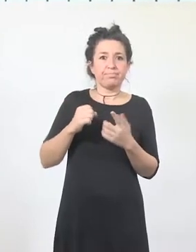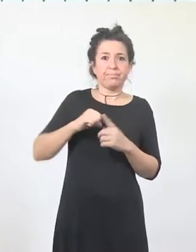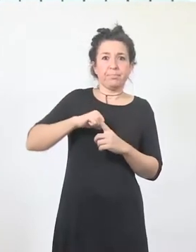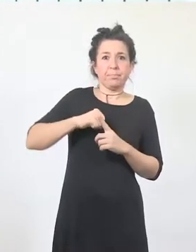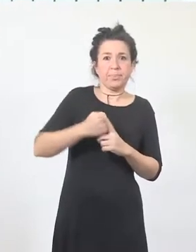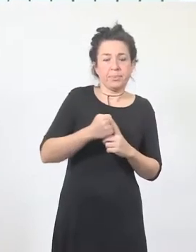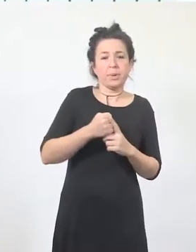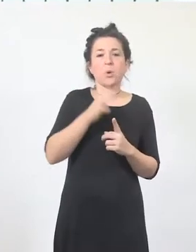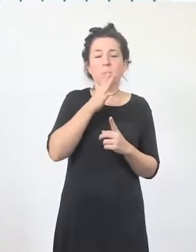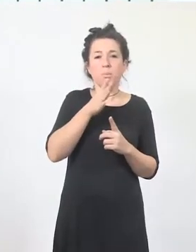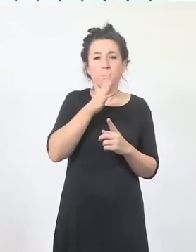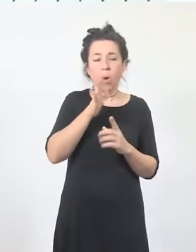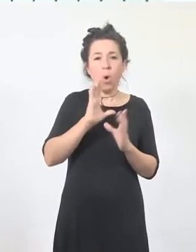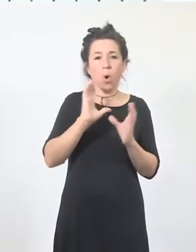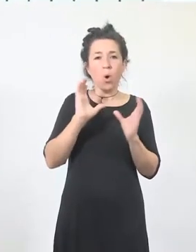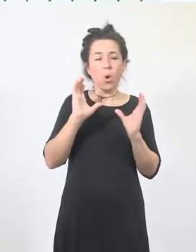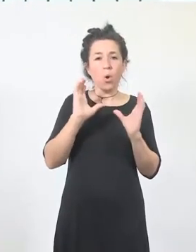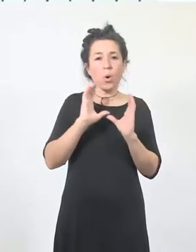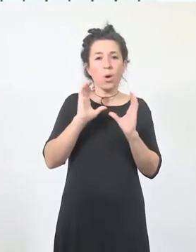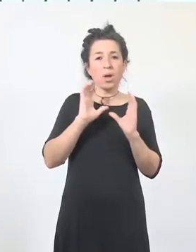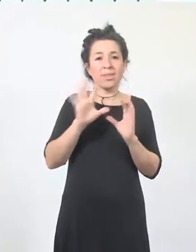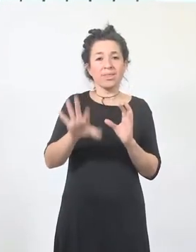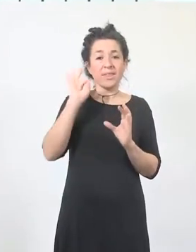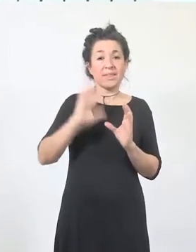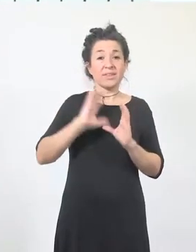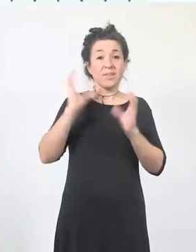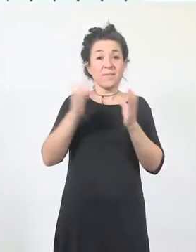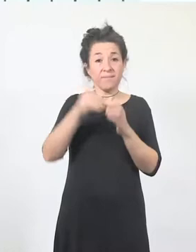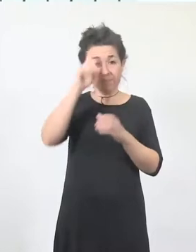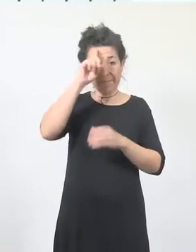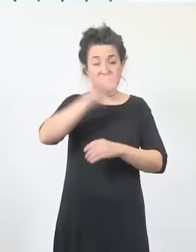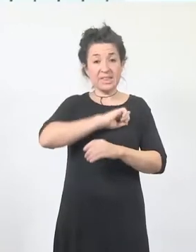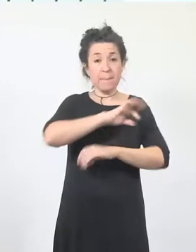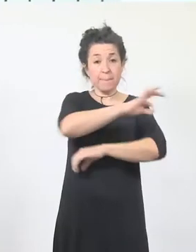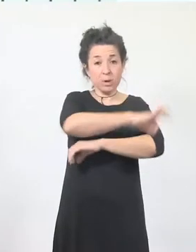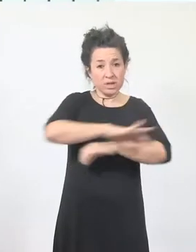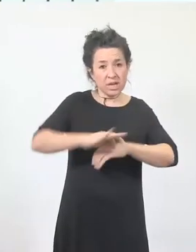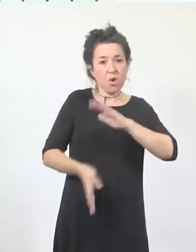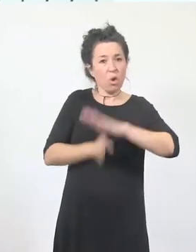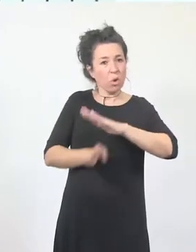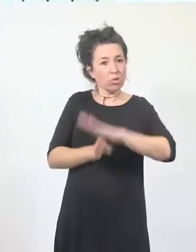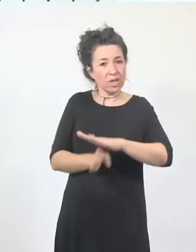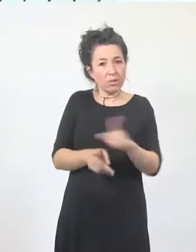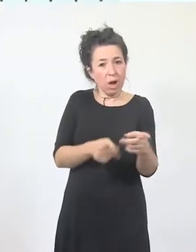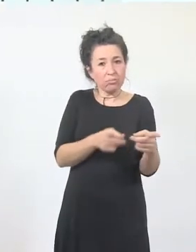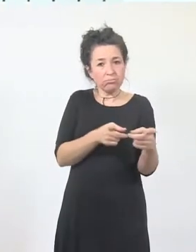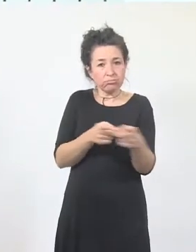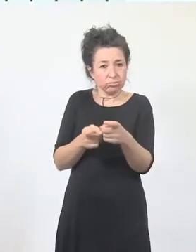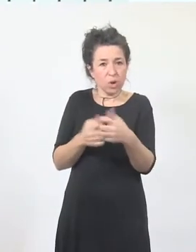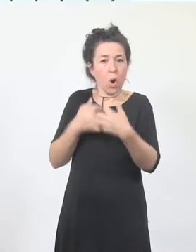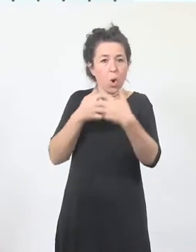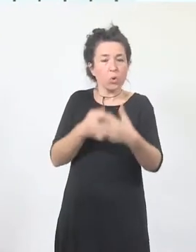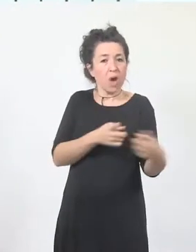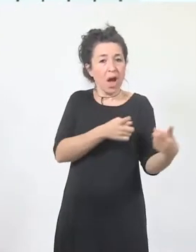del Frente Polisario de seguir la vía de la lucha armada realmente fue una